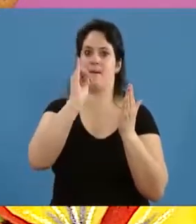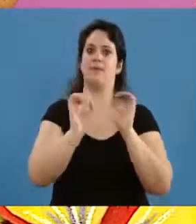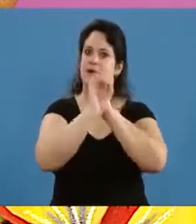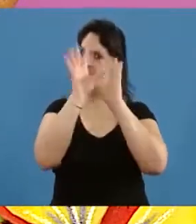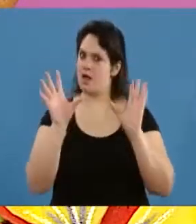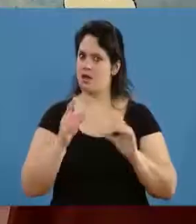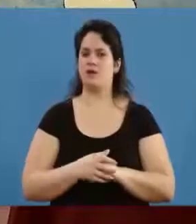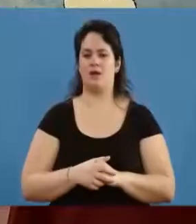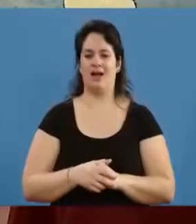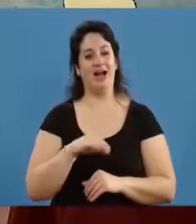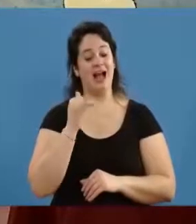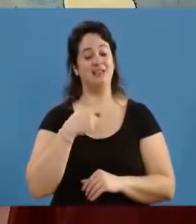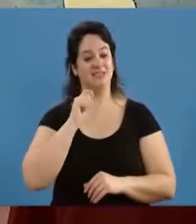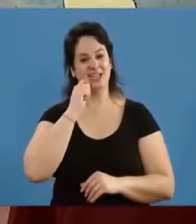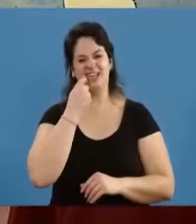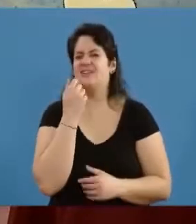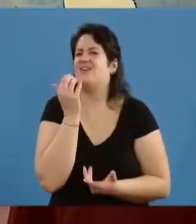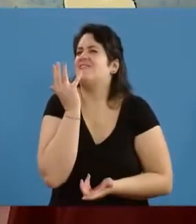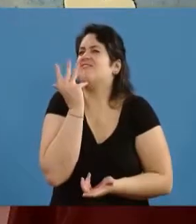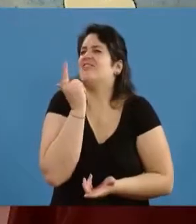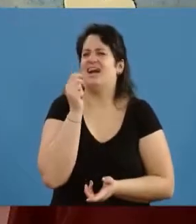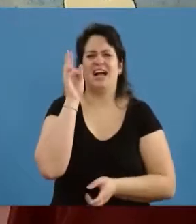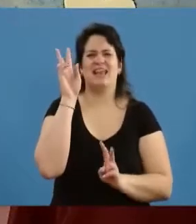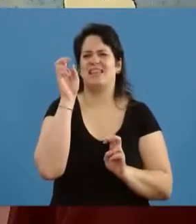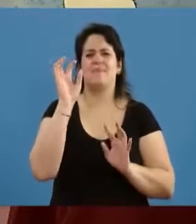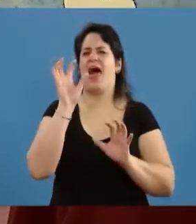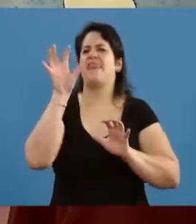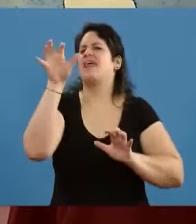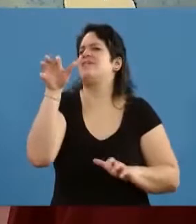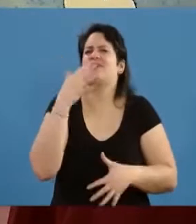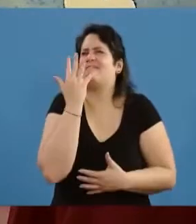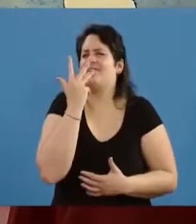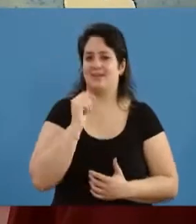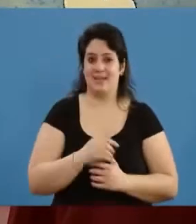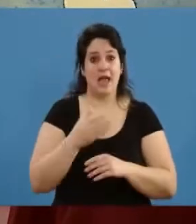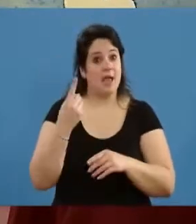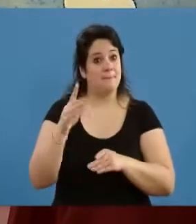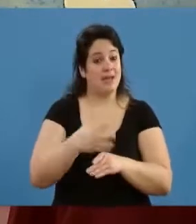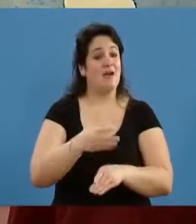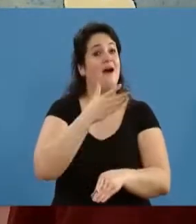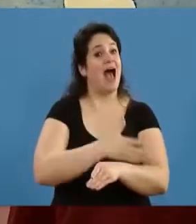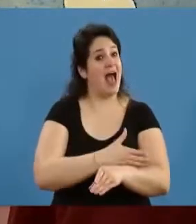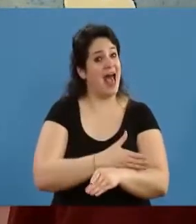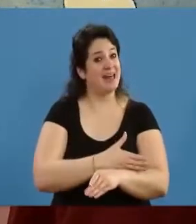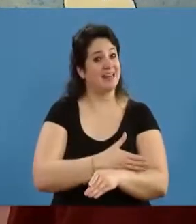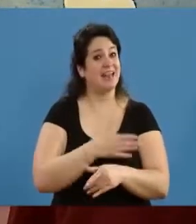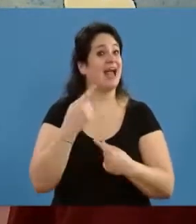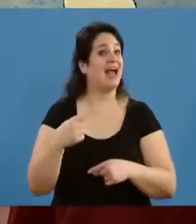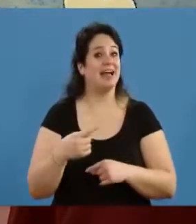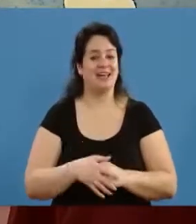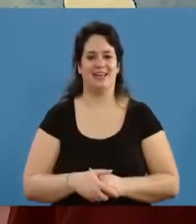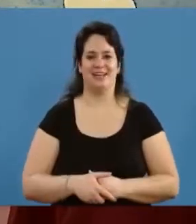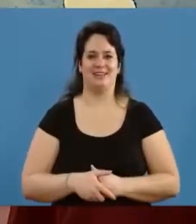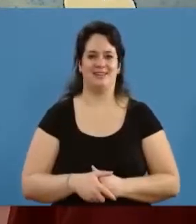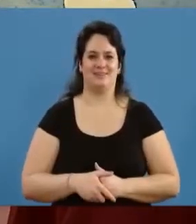¿Crees? Dale, señor. Me encanta saber de los dinosaurios. Pero antes, vamos a